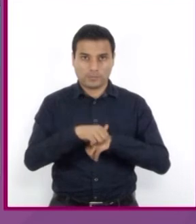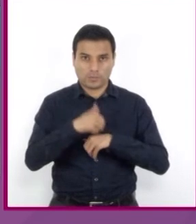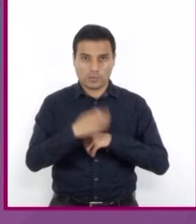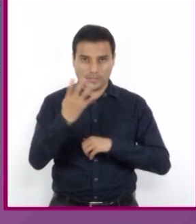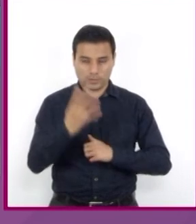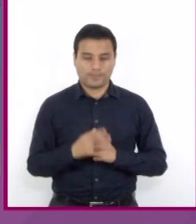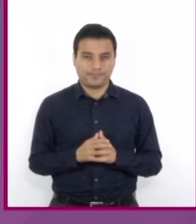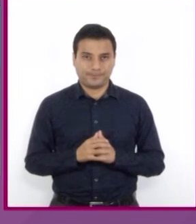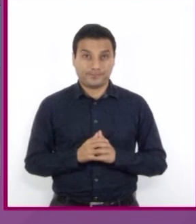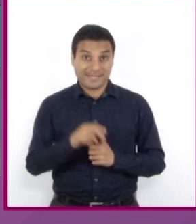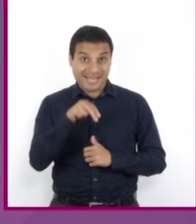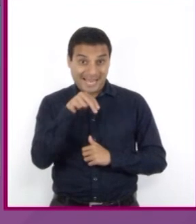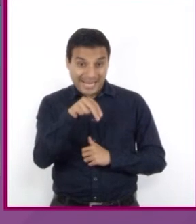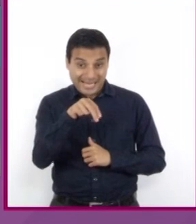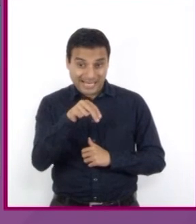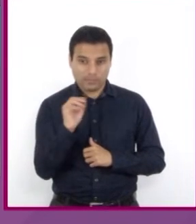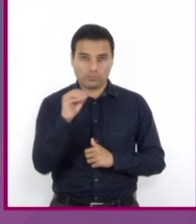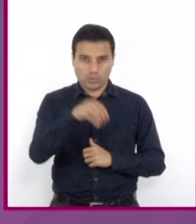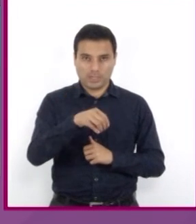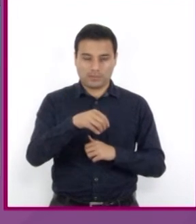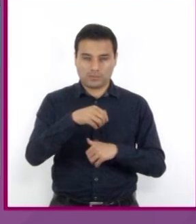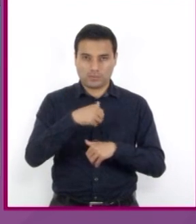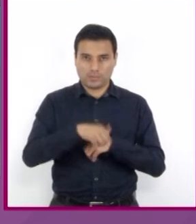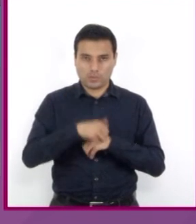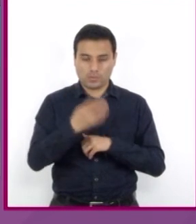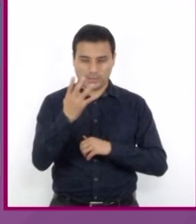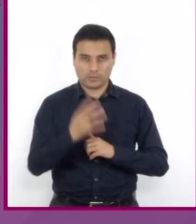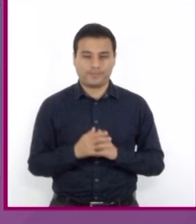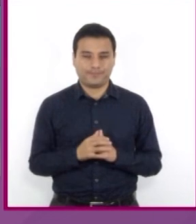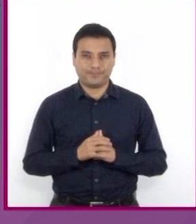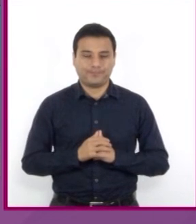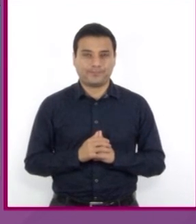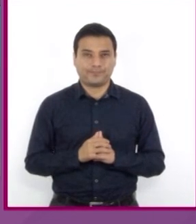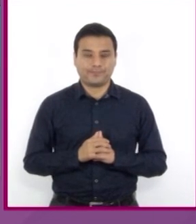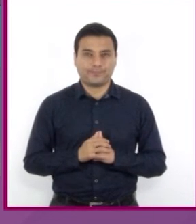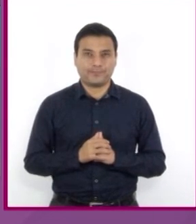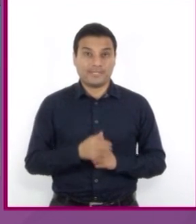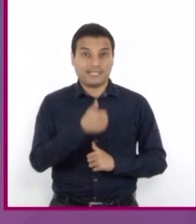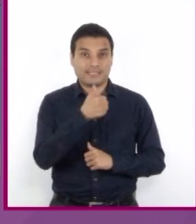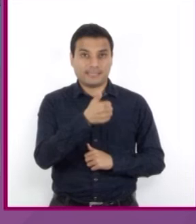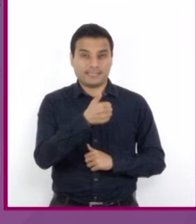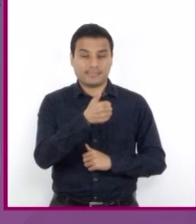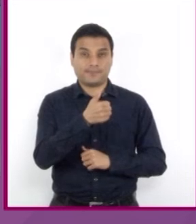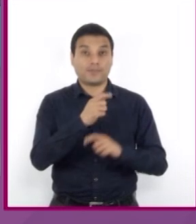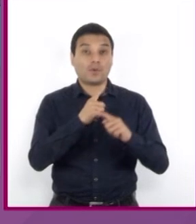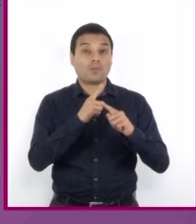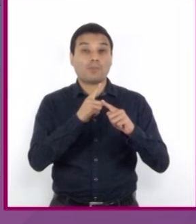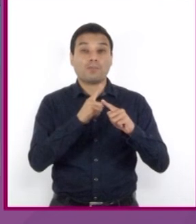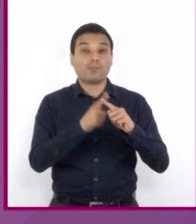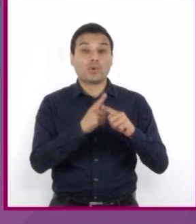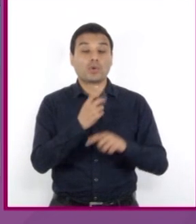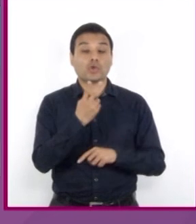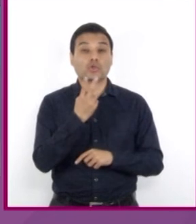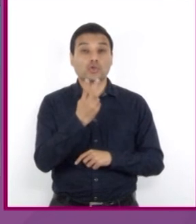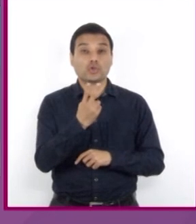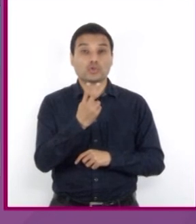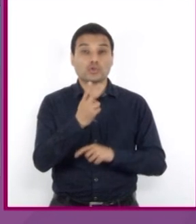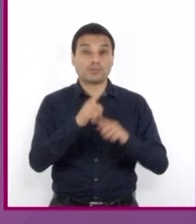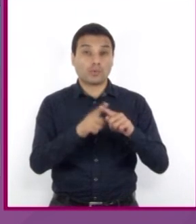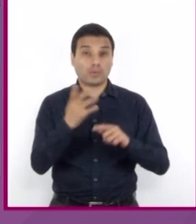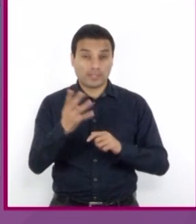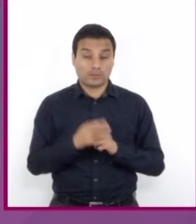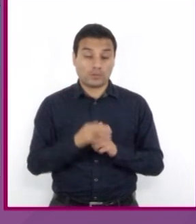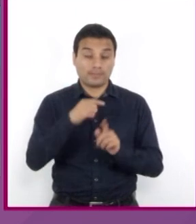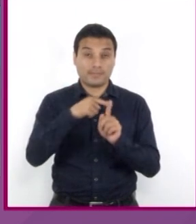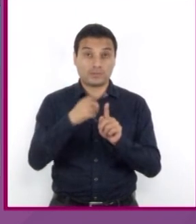término n, es decir, cuando n es igual con 4, tenemos 6 que multiplica el binomio 2 por 4